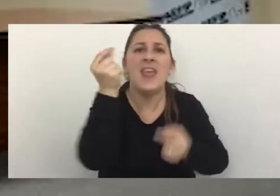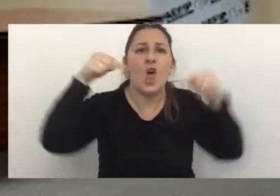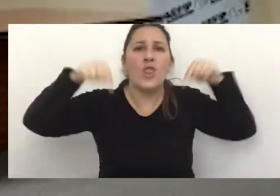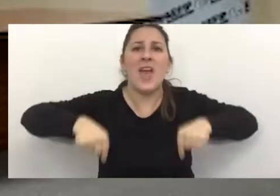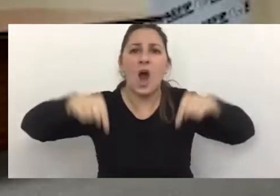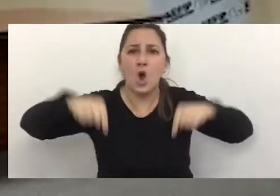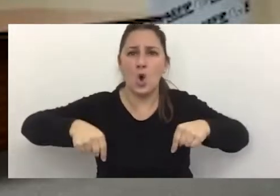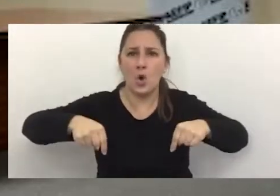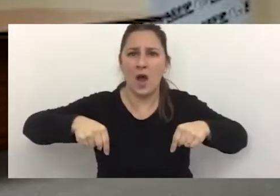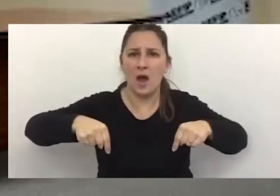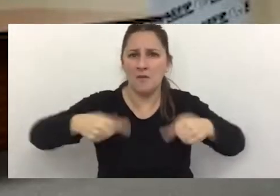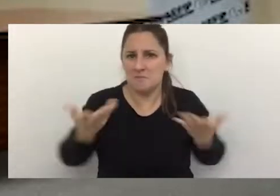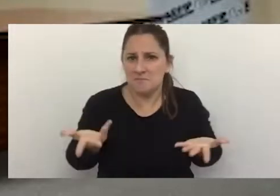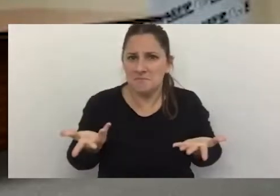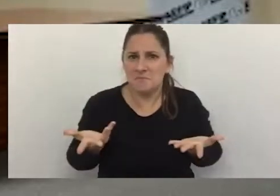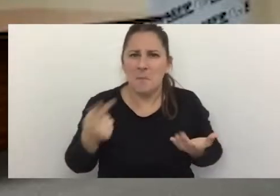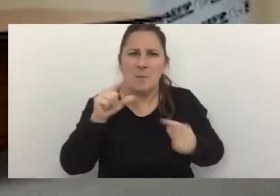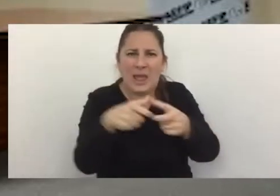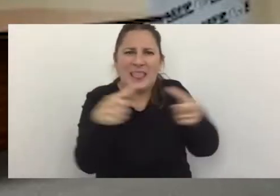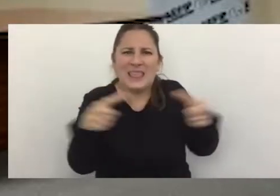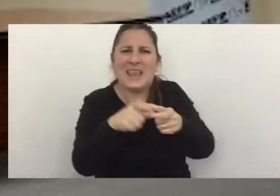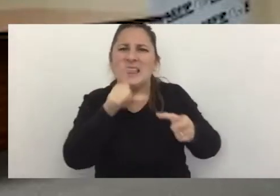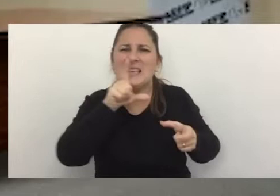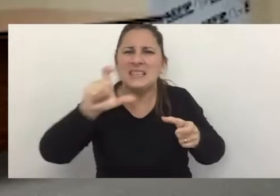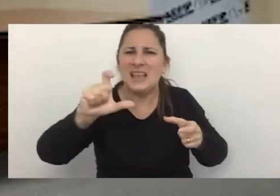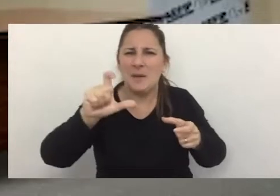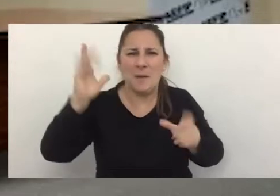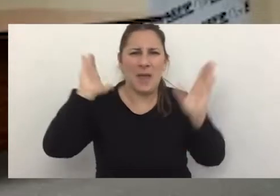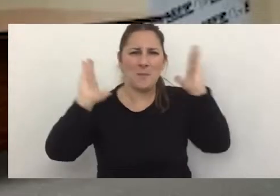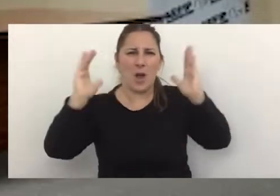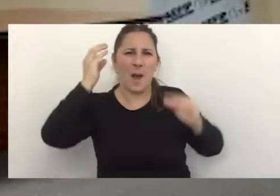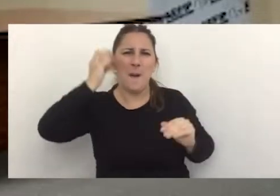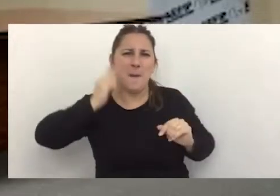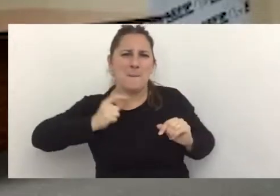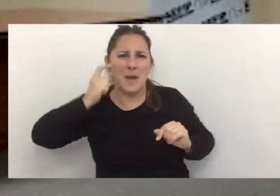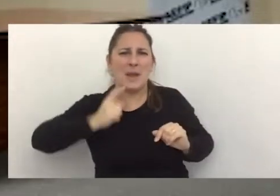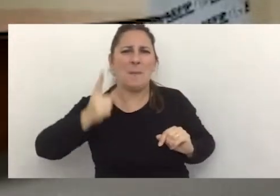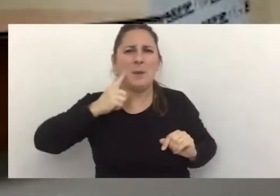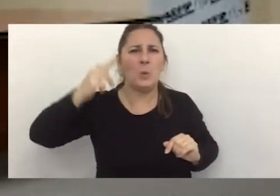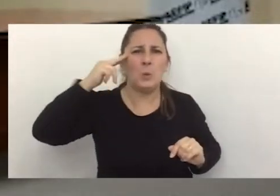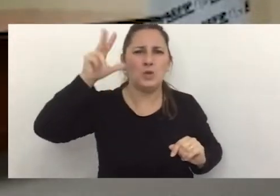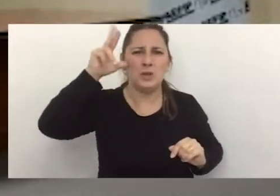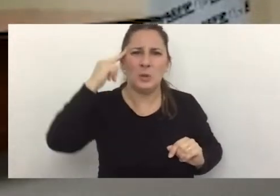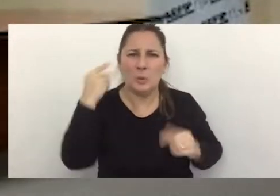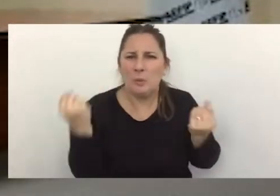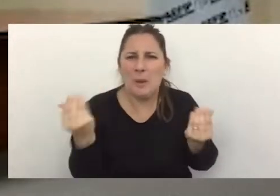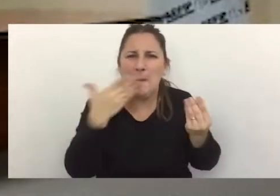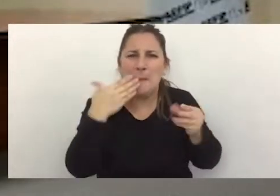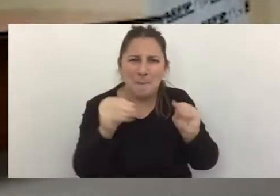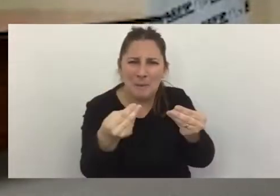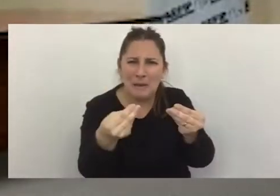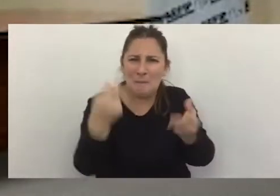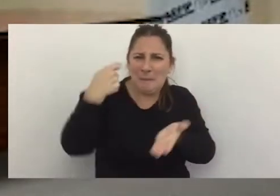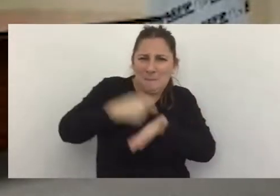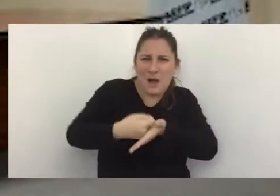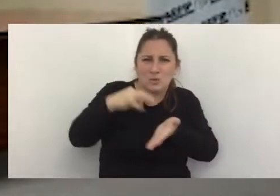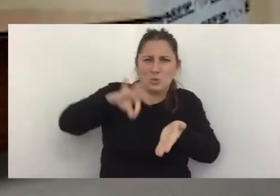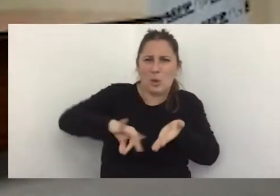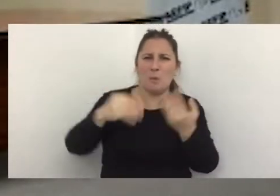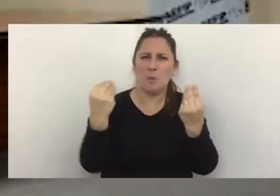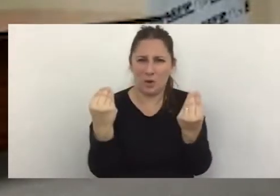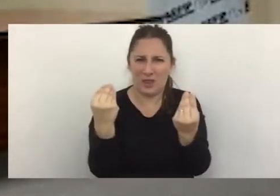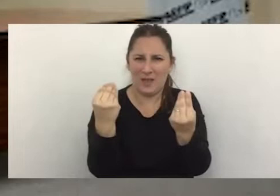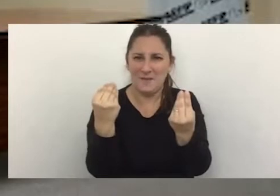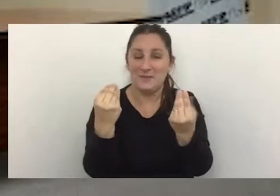le pagaban con ticket de canasta, como hizo Menem en 1989. Papelitos. Ahora, esto que